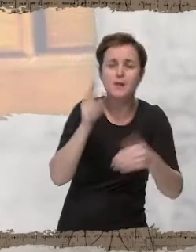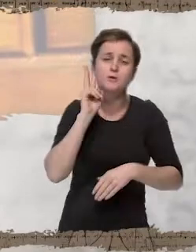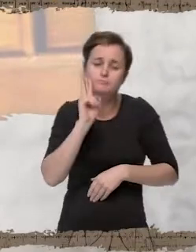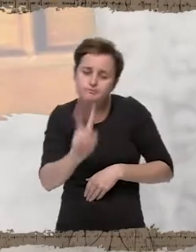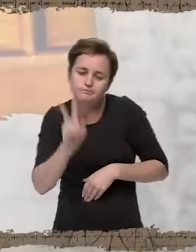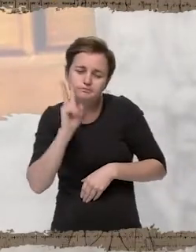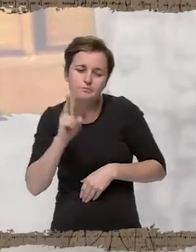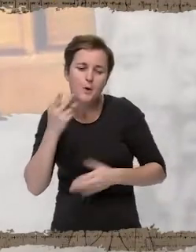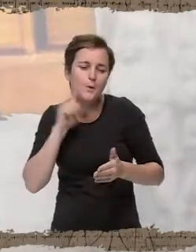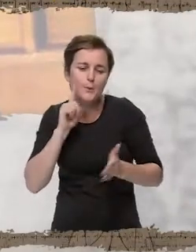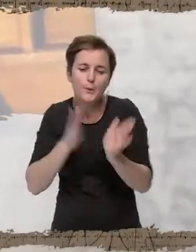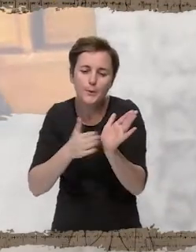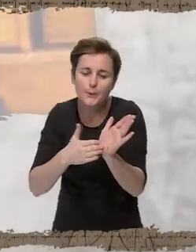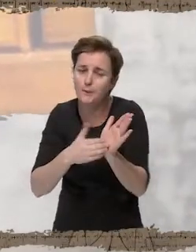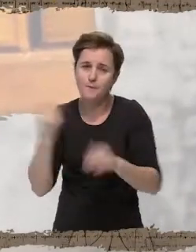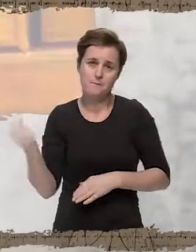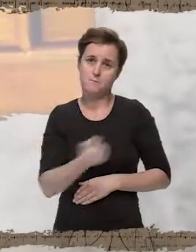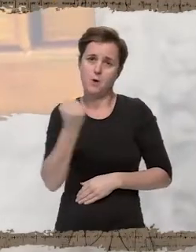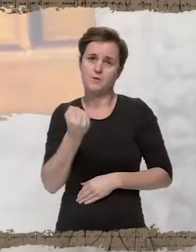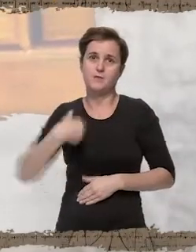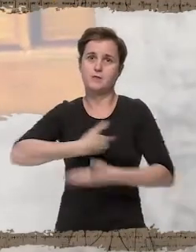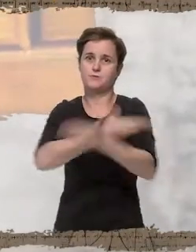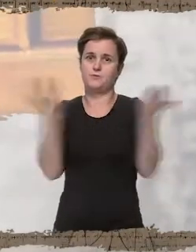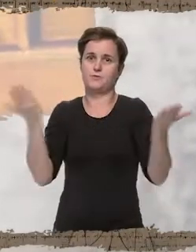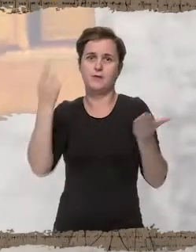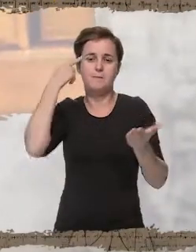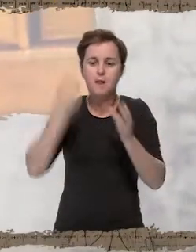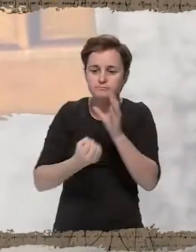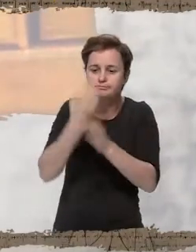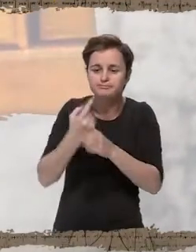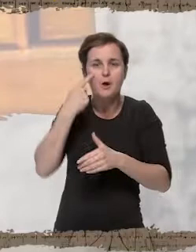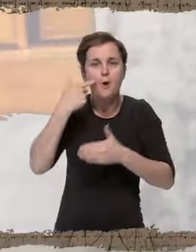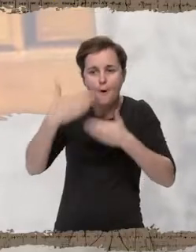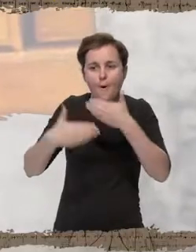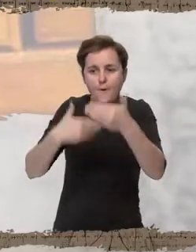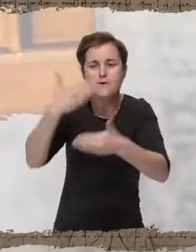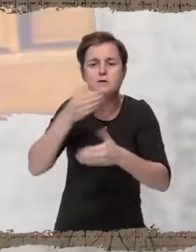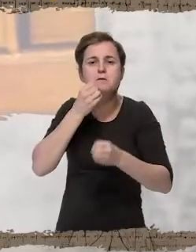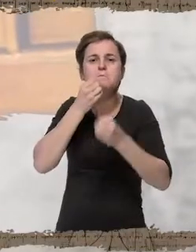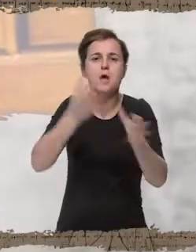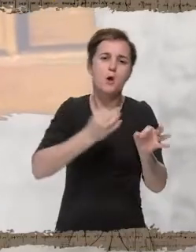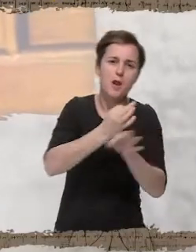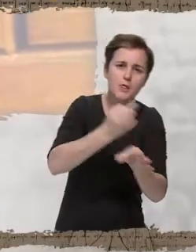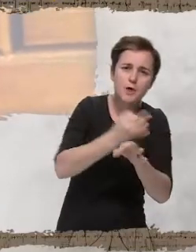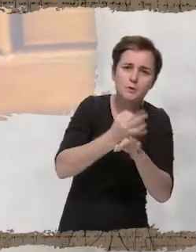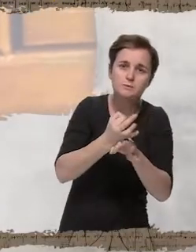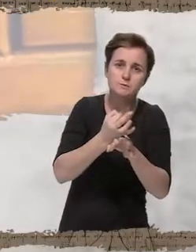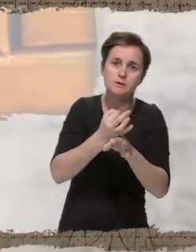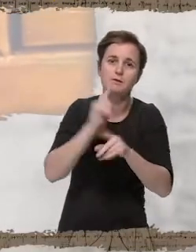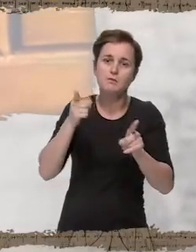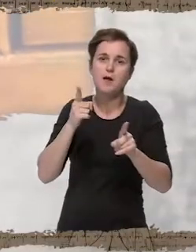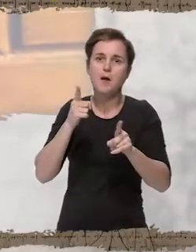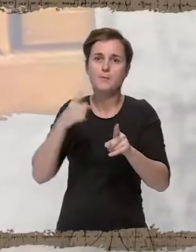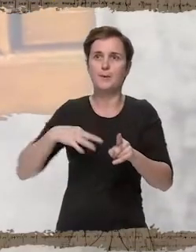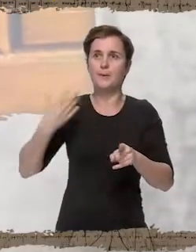la observación y la experimentación. Tiene un papel fundamental en la sociedad a la hora de generar nuevos conocimientos, de mejorar la educación y